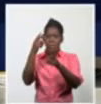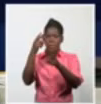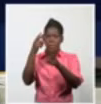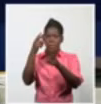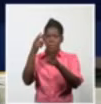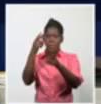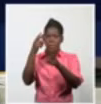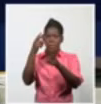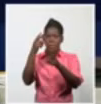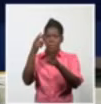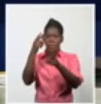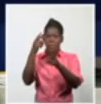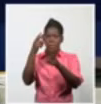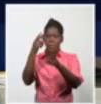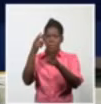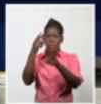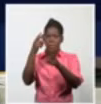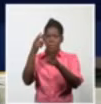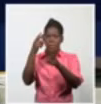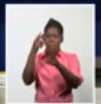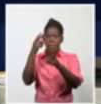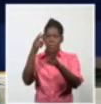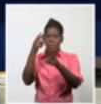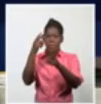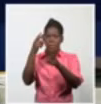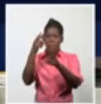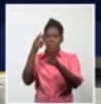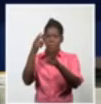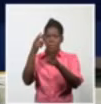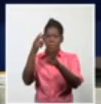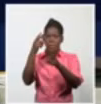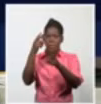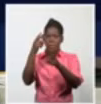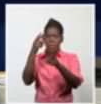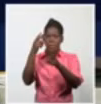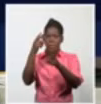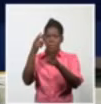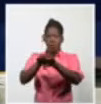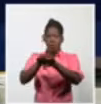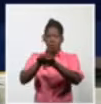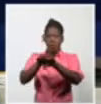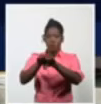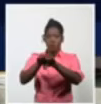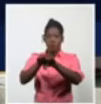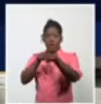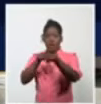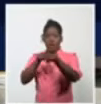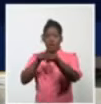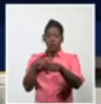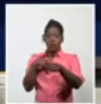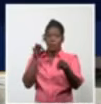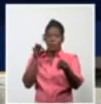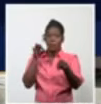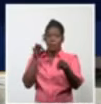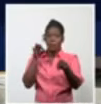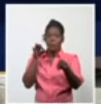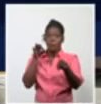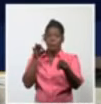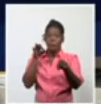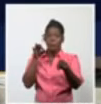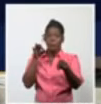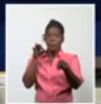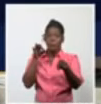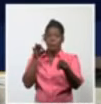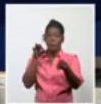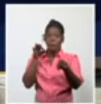importante. Todas esas personas yo las aíslo, todas esas personas yo las estudio, determino